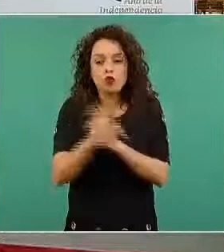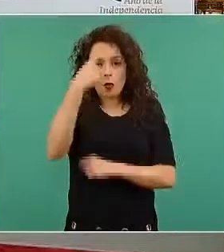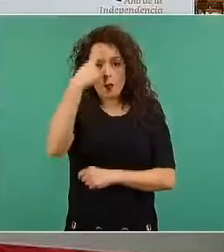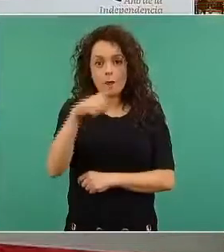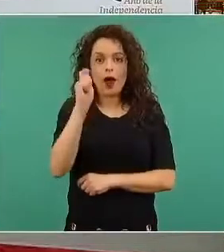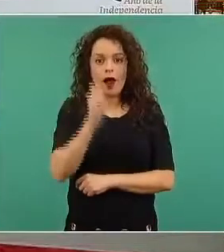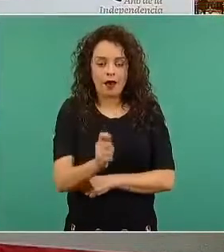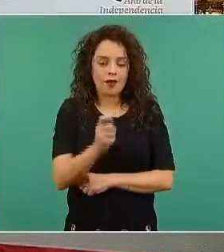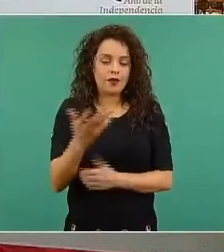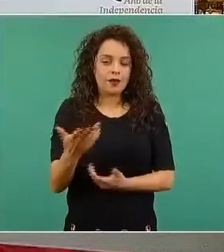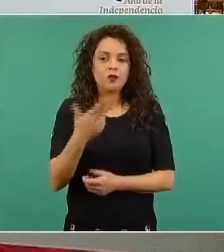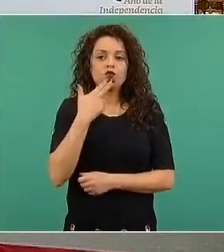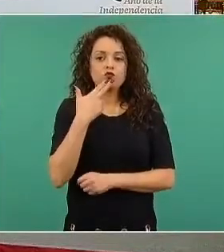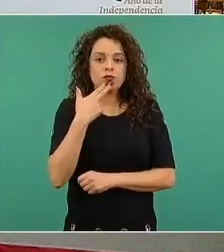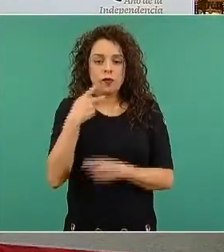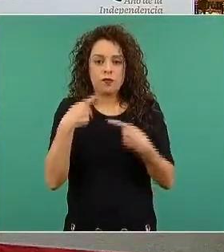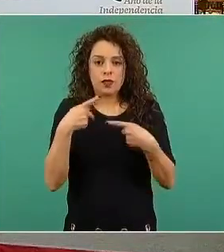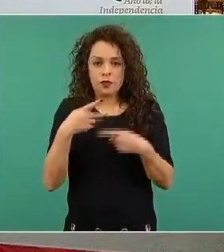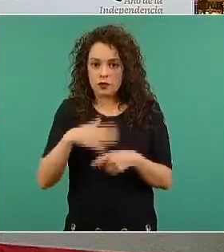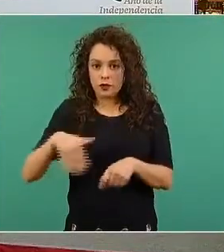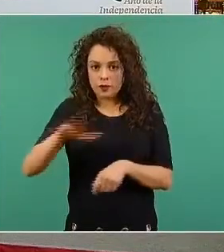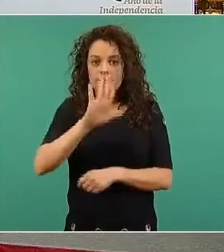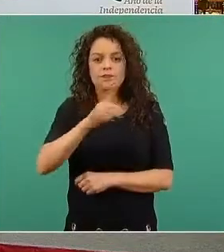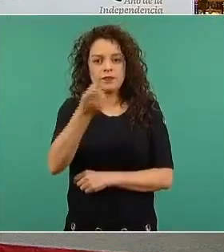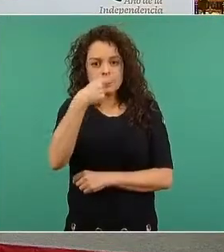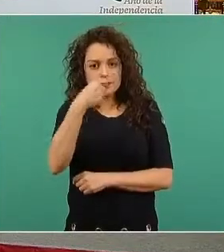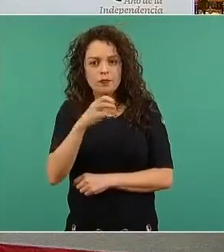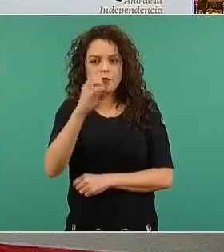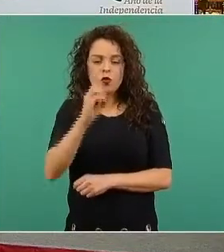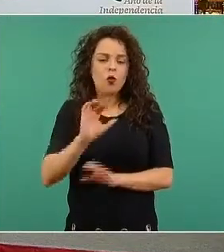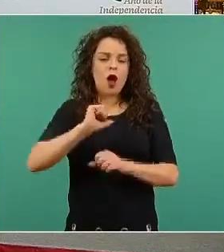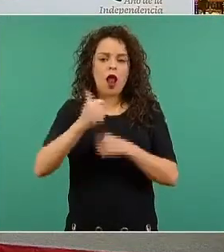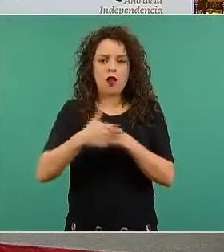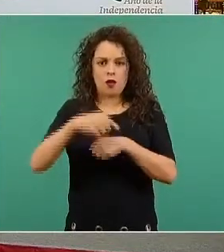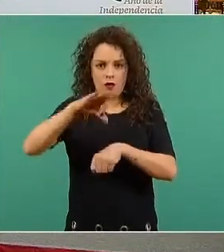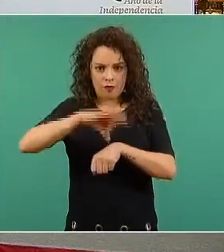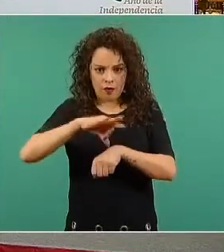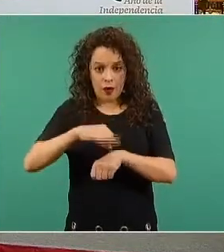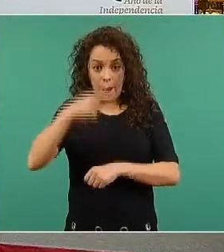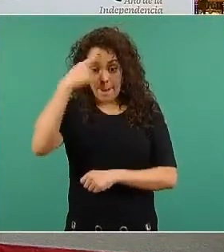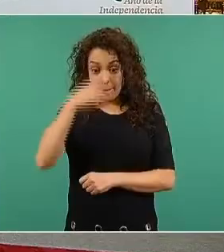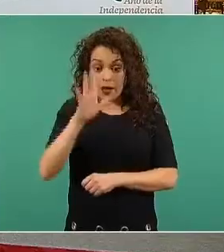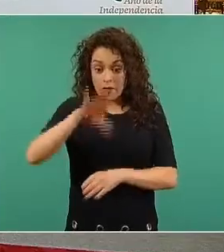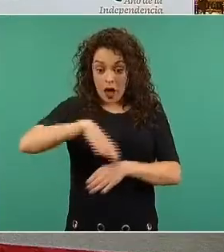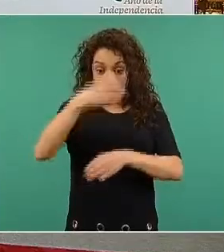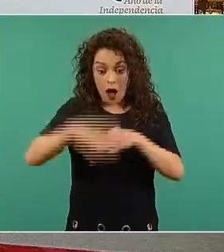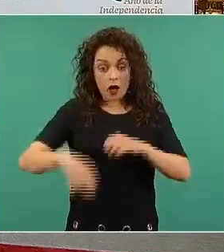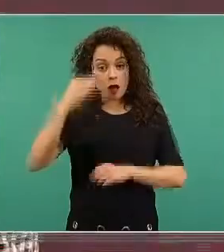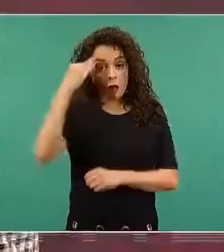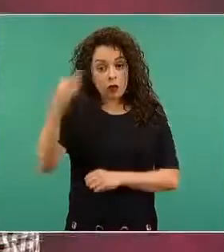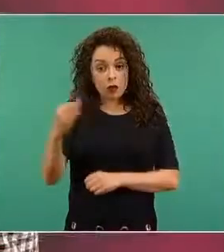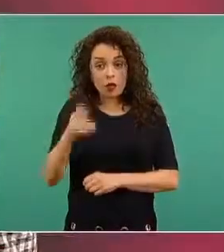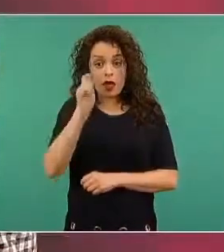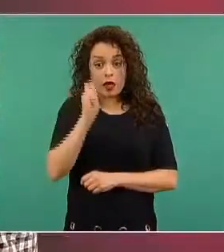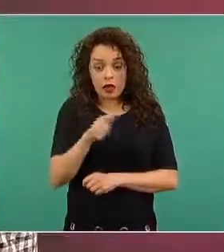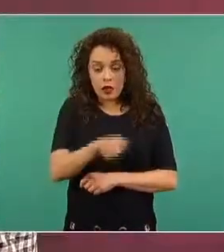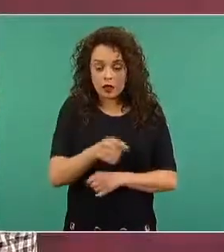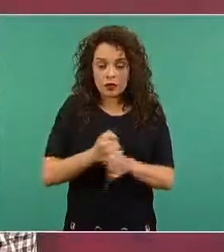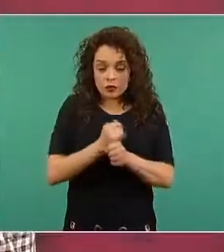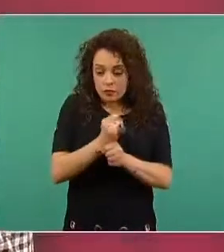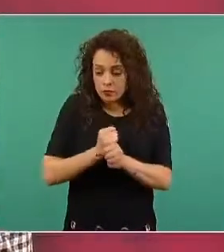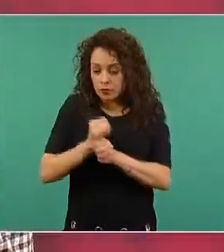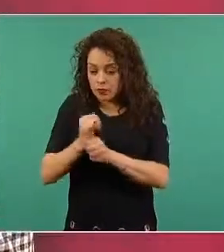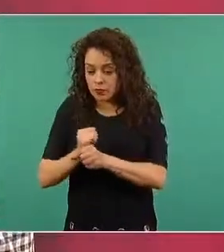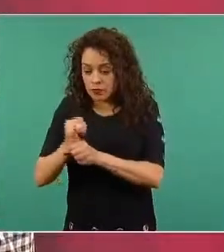eso ocurra, se requiere haber completado el ciclo de investigación clínica con